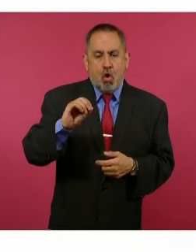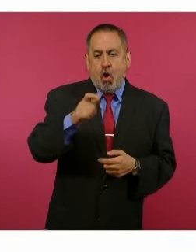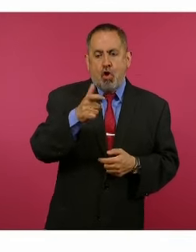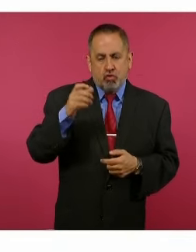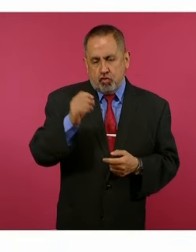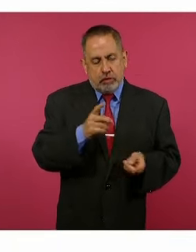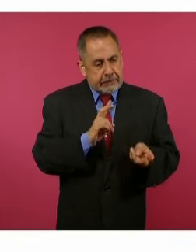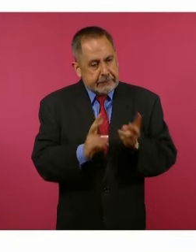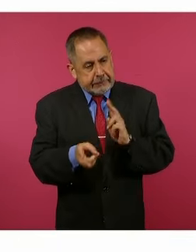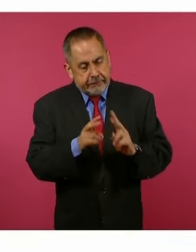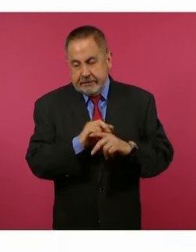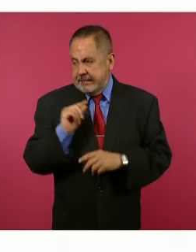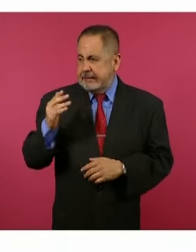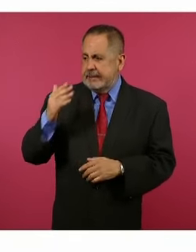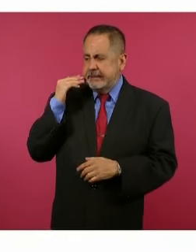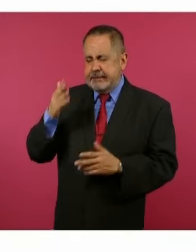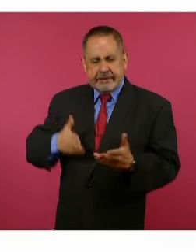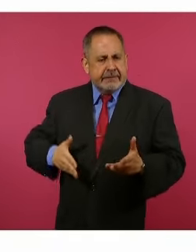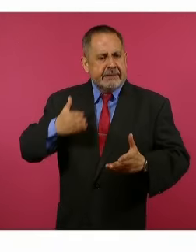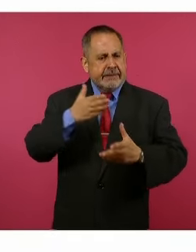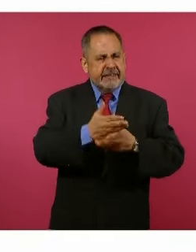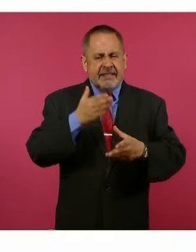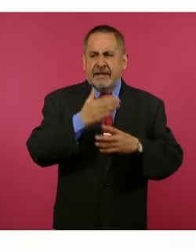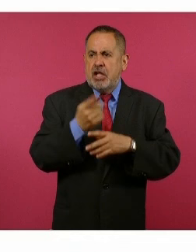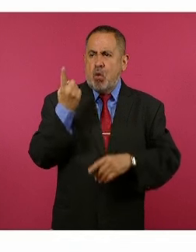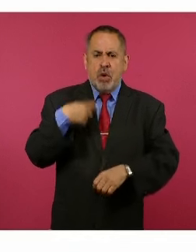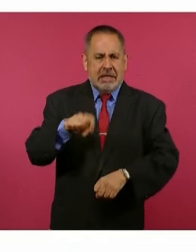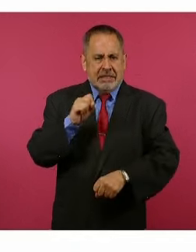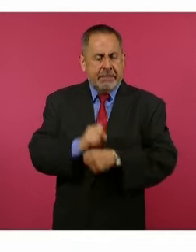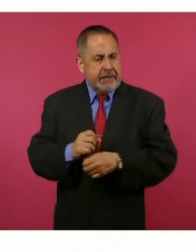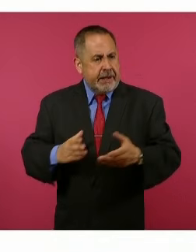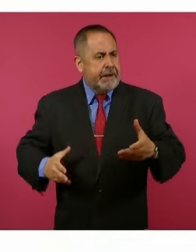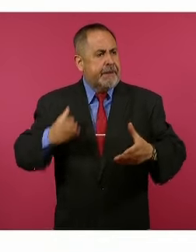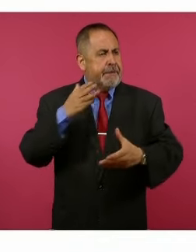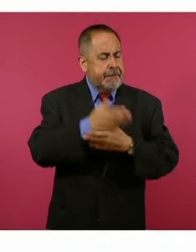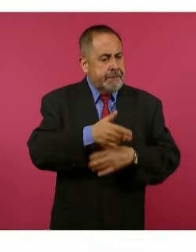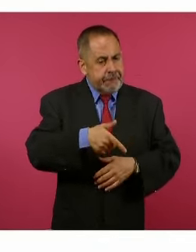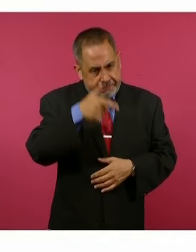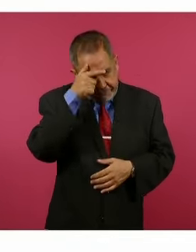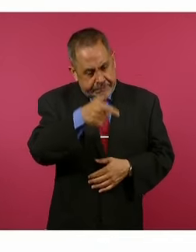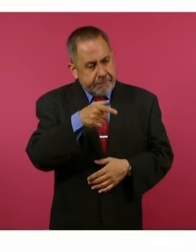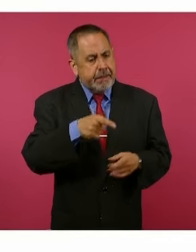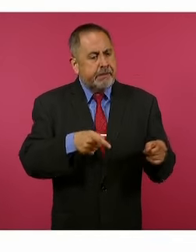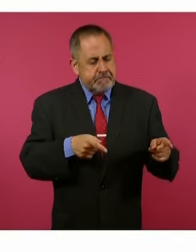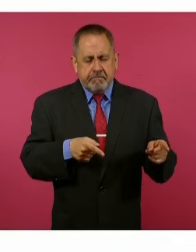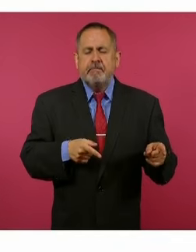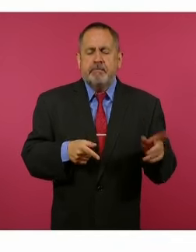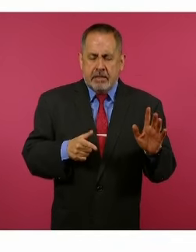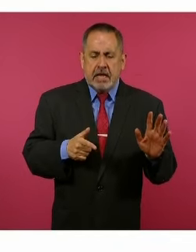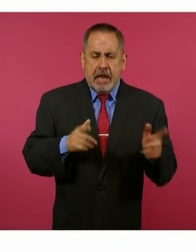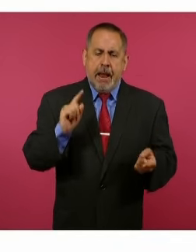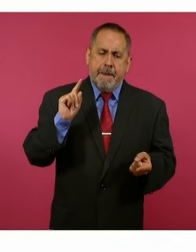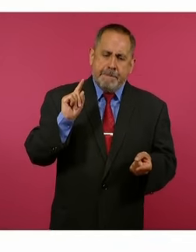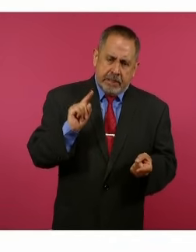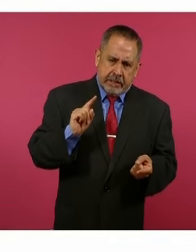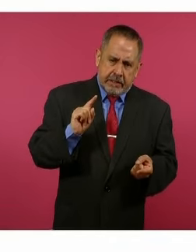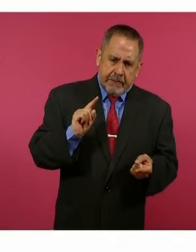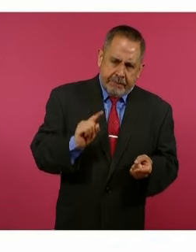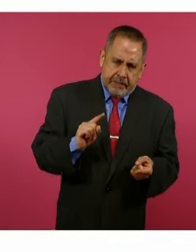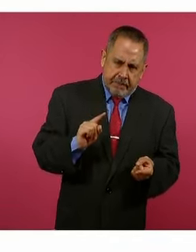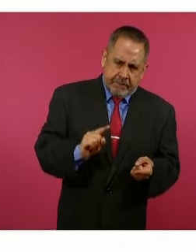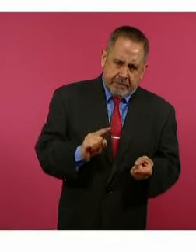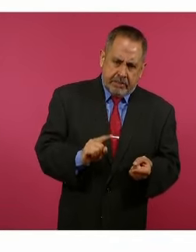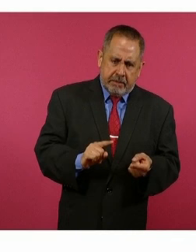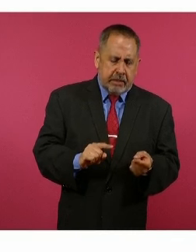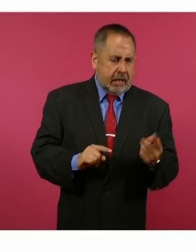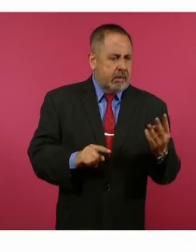monitoreos recientes los de la semana pasada hemos detectado ya que están disminuyendo estos precios no solo en